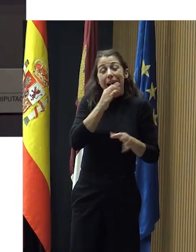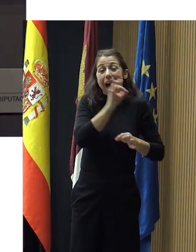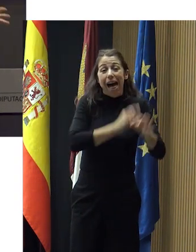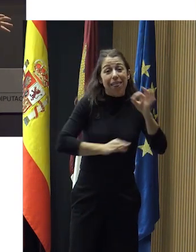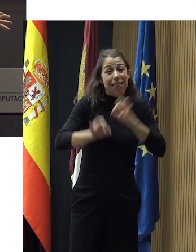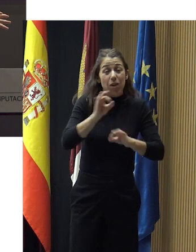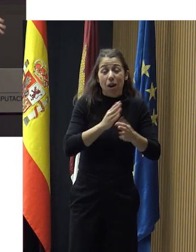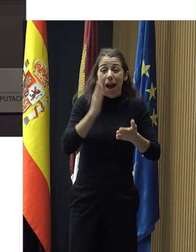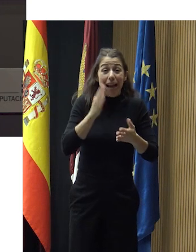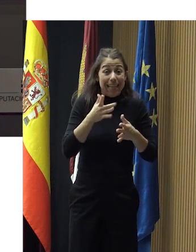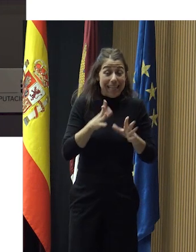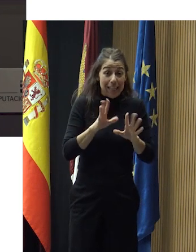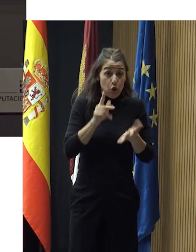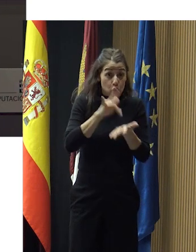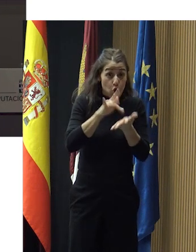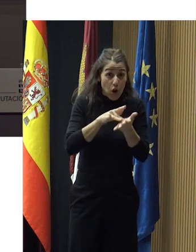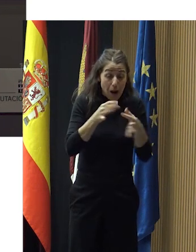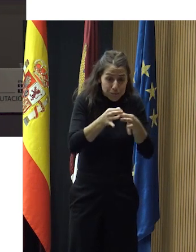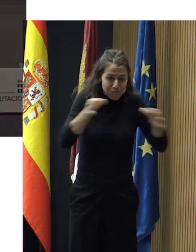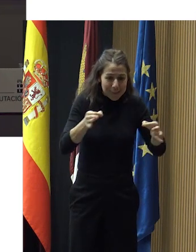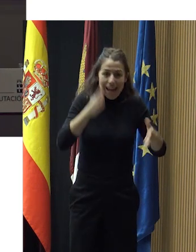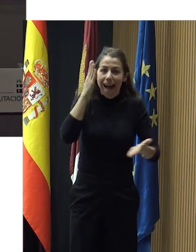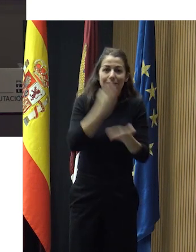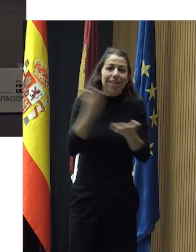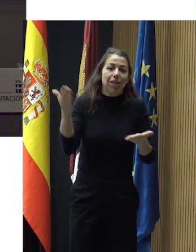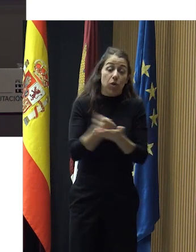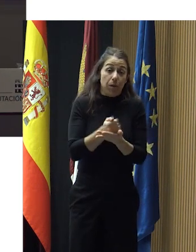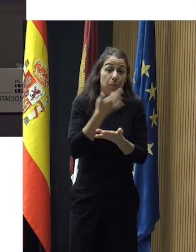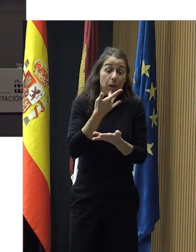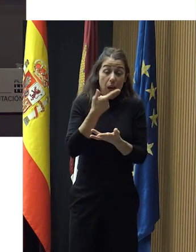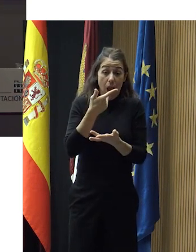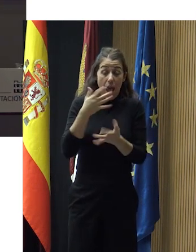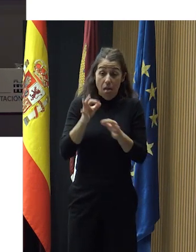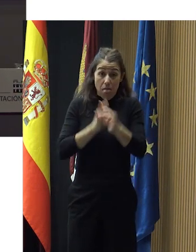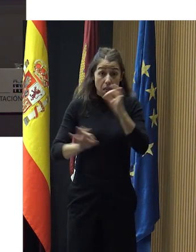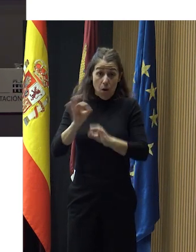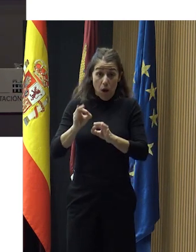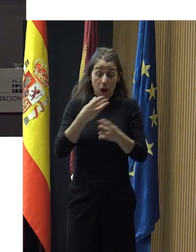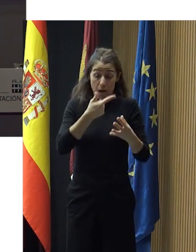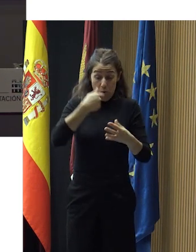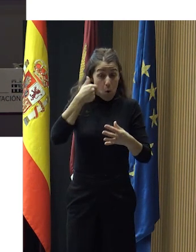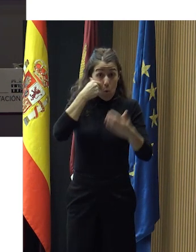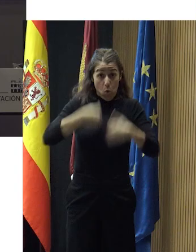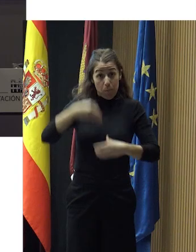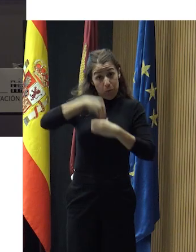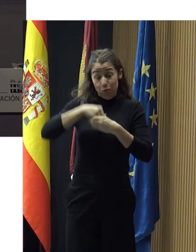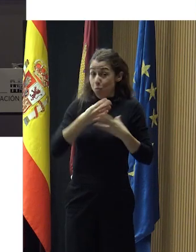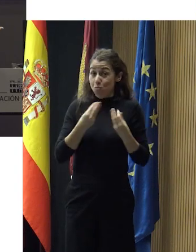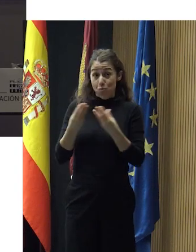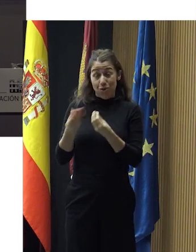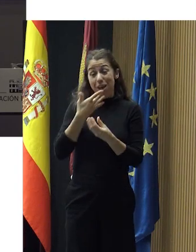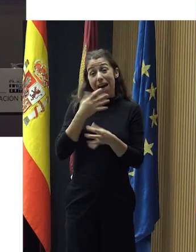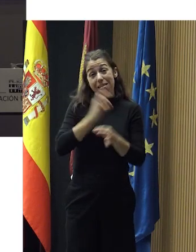células en división. ¿Qué problema tiene eso? Que hay muchas más células en nuestro cuerpo que se dividen. Entonces también va a afectar a